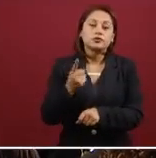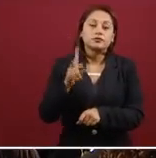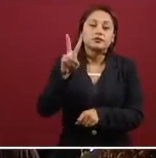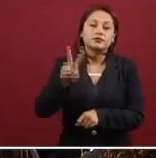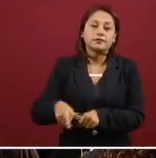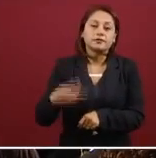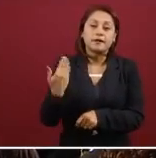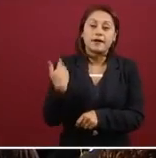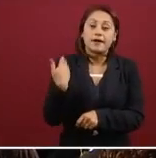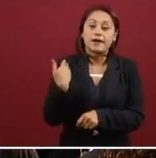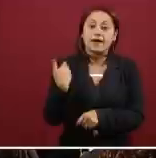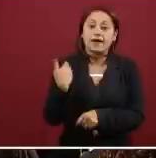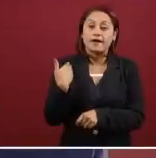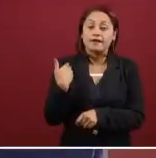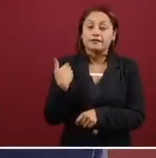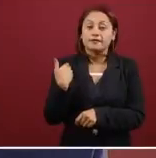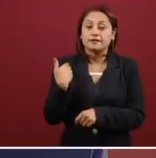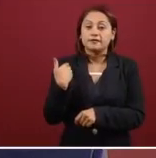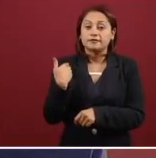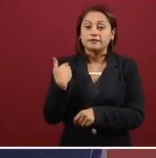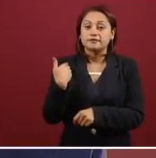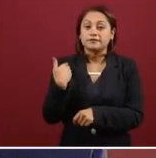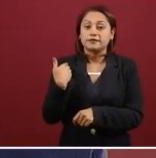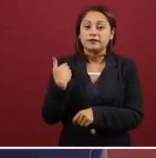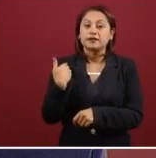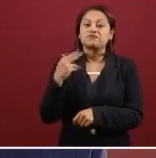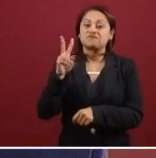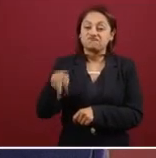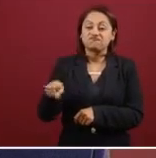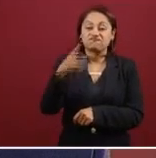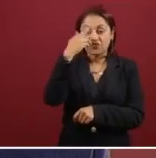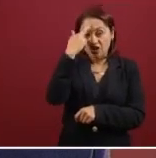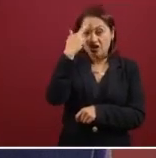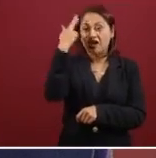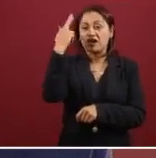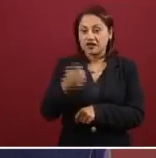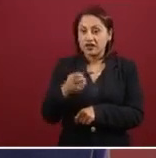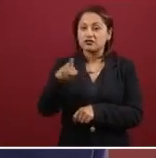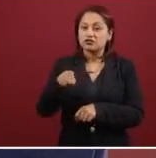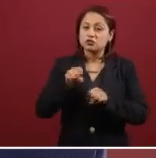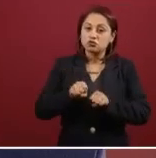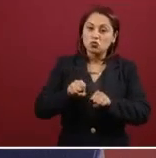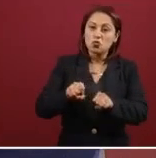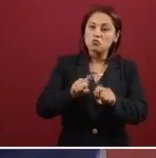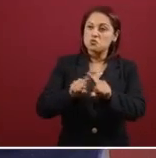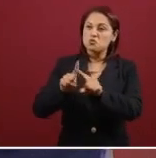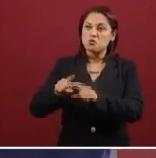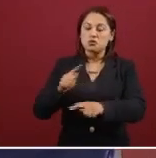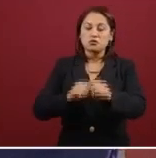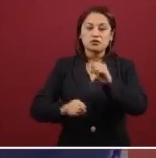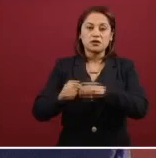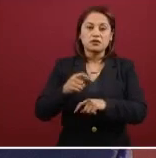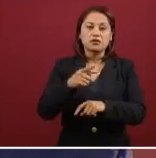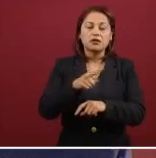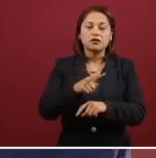esto en los centros comerciales y hay que ver si